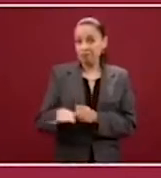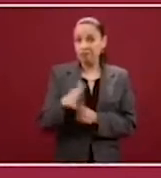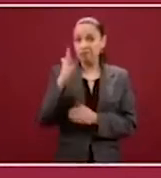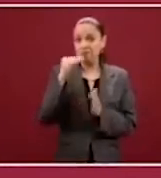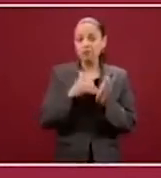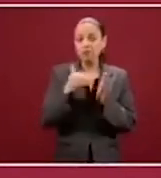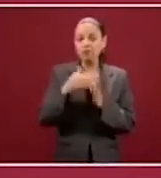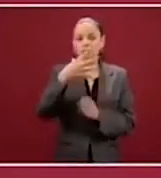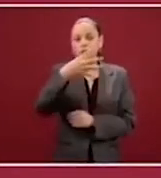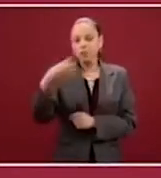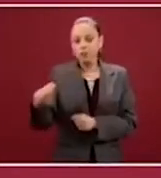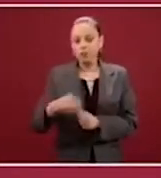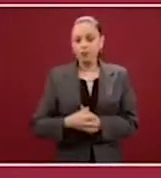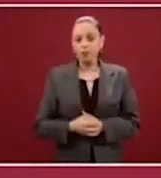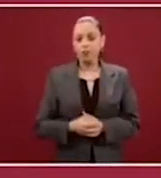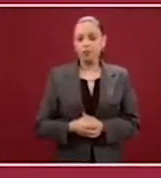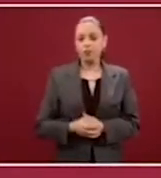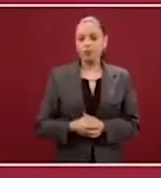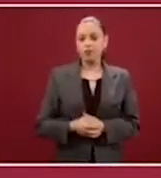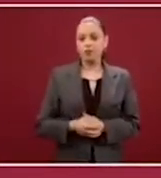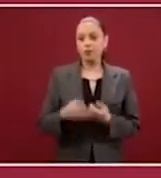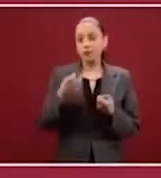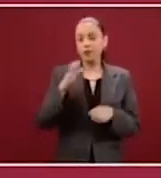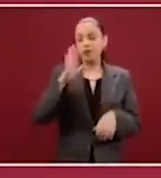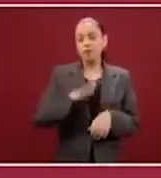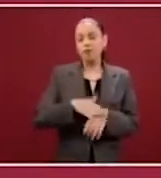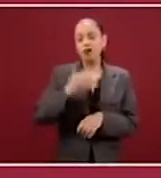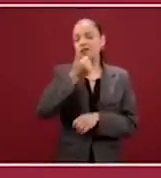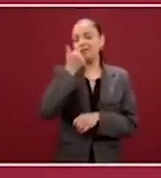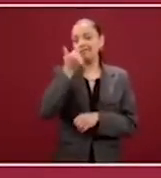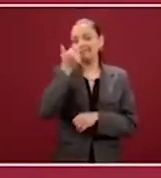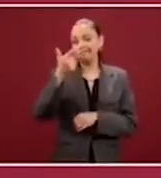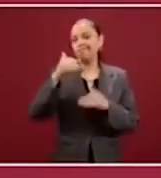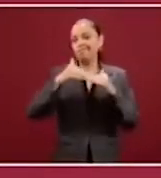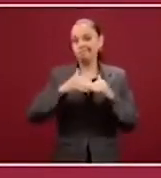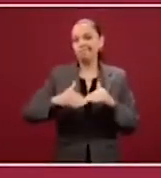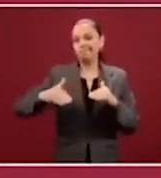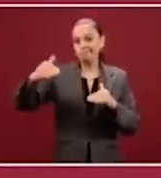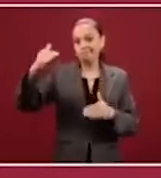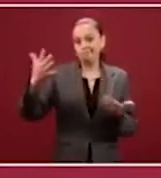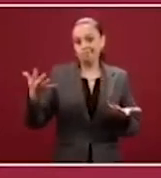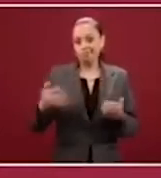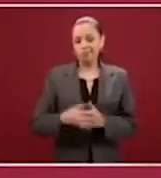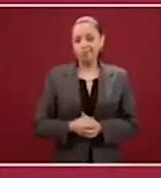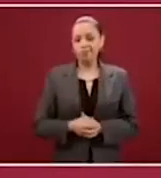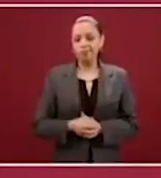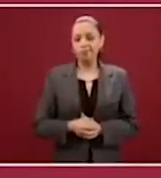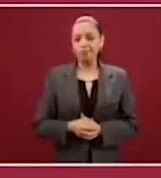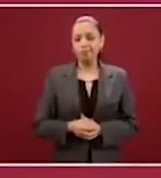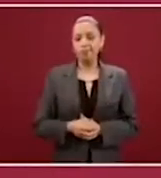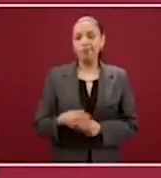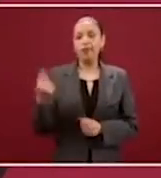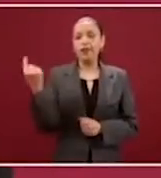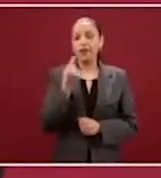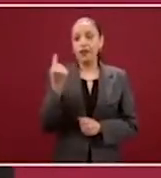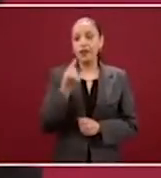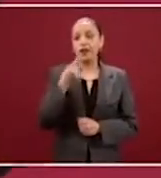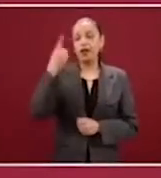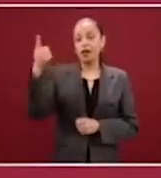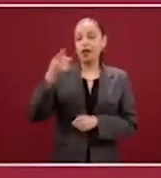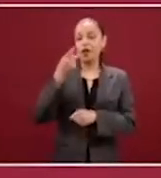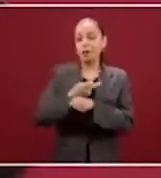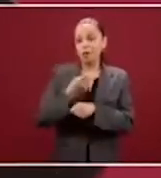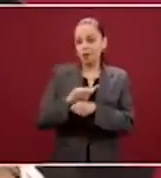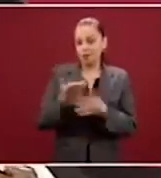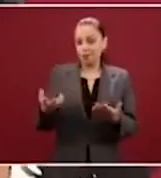Y el nivel básico, pues son más alumnos, muchos más que en el nivel medio superior. Entonces, nos falta en la